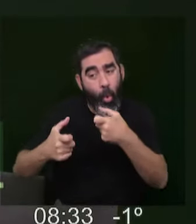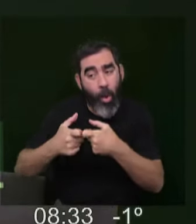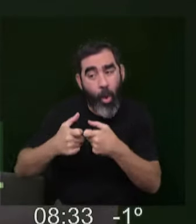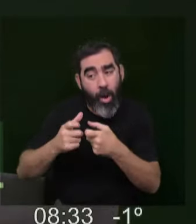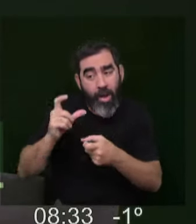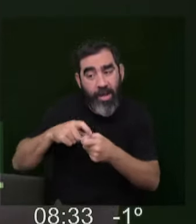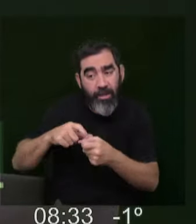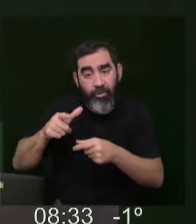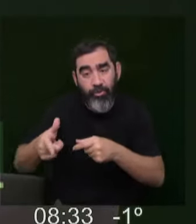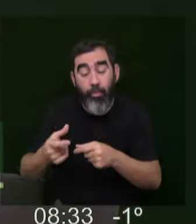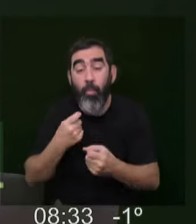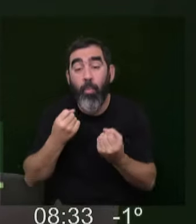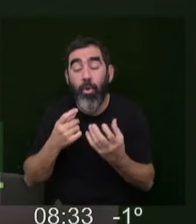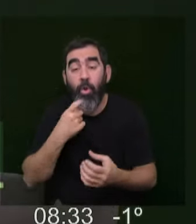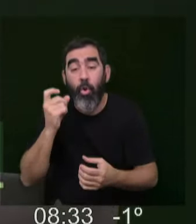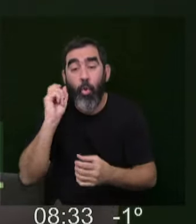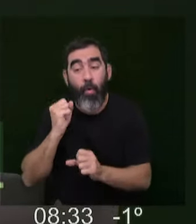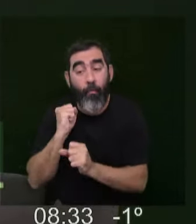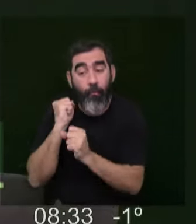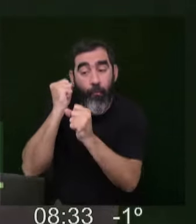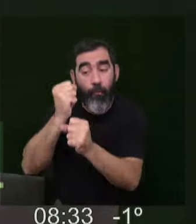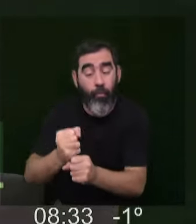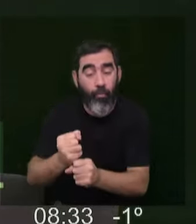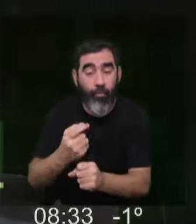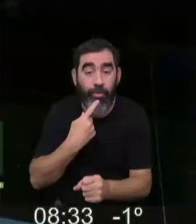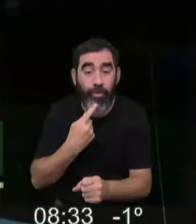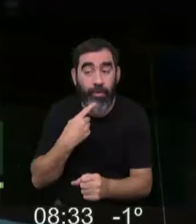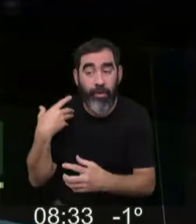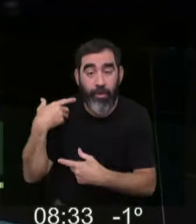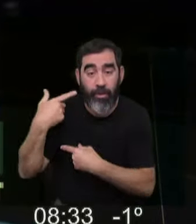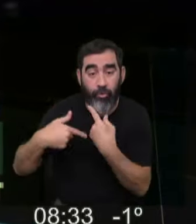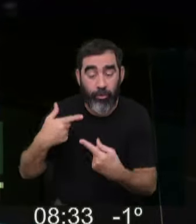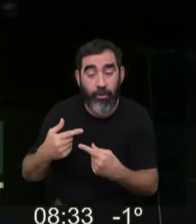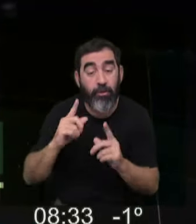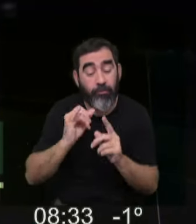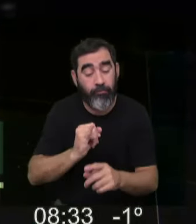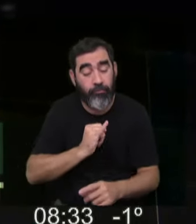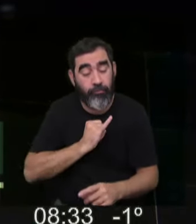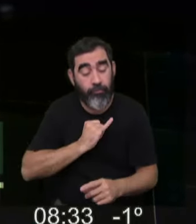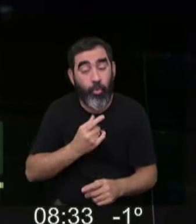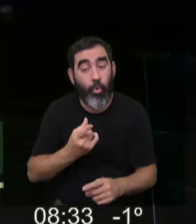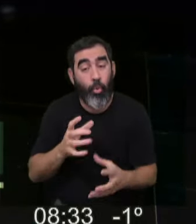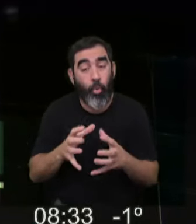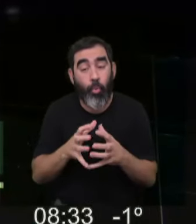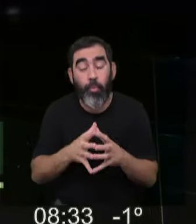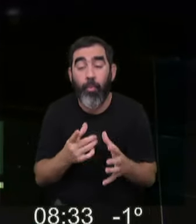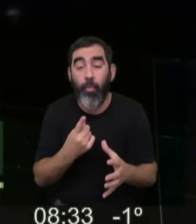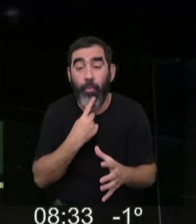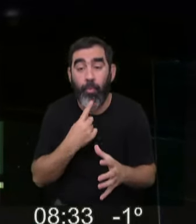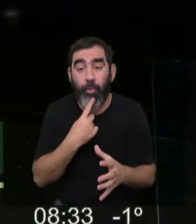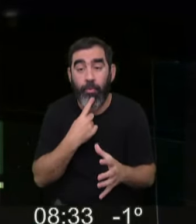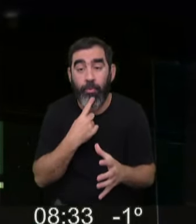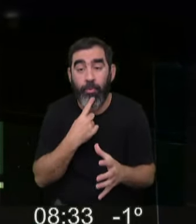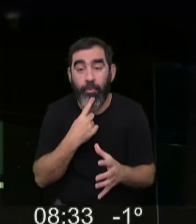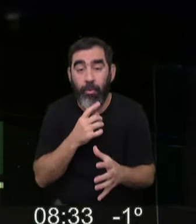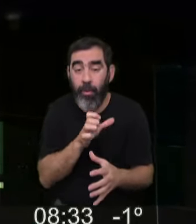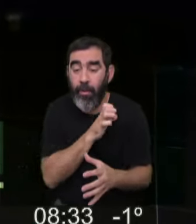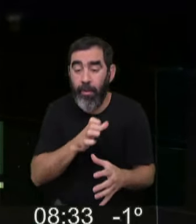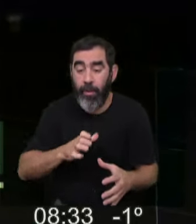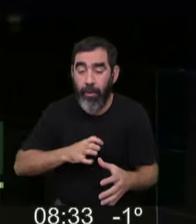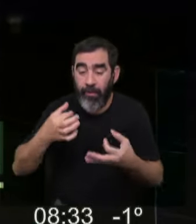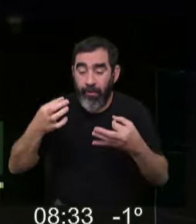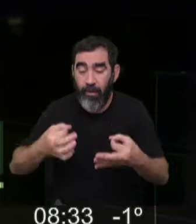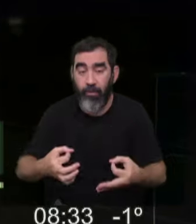además que el Partido Colorado es uno de los partidos fundacionales y identificado como un partido de Estado? Bueno, de mire,